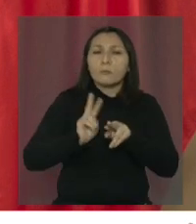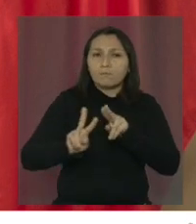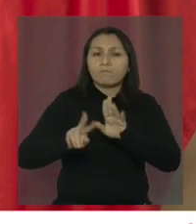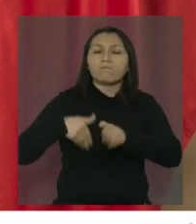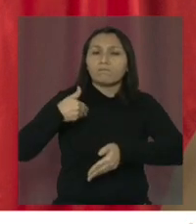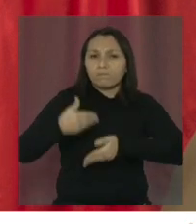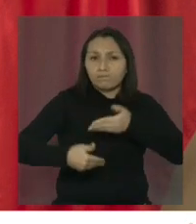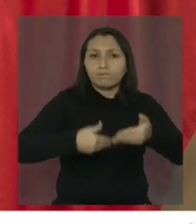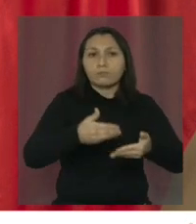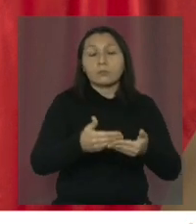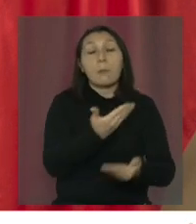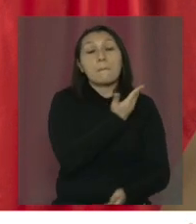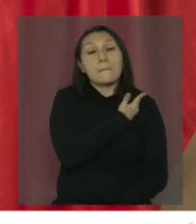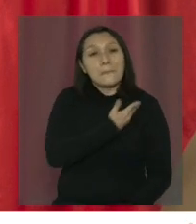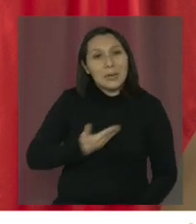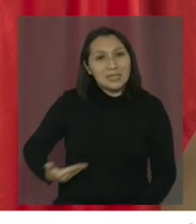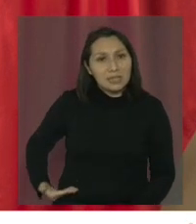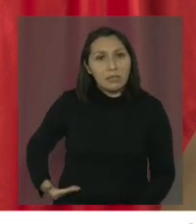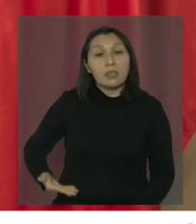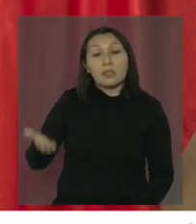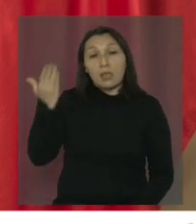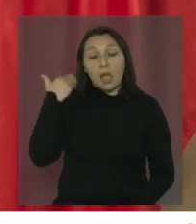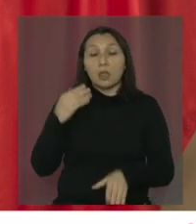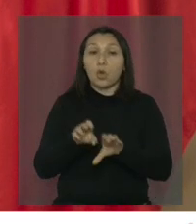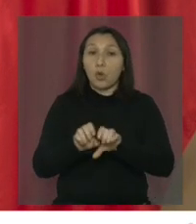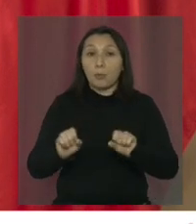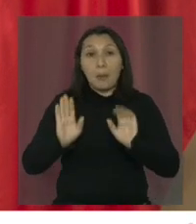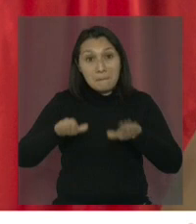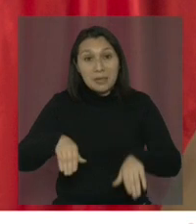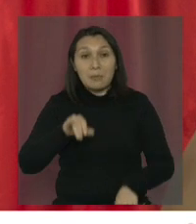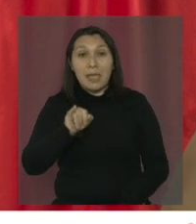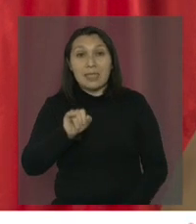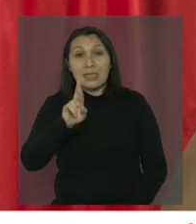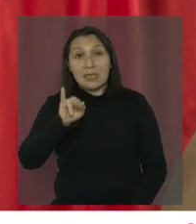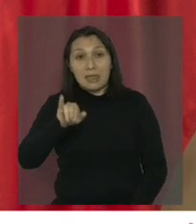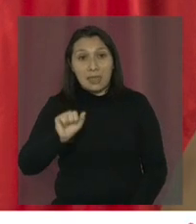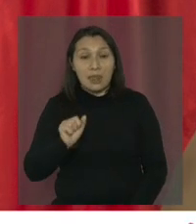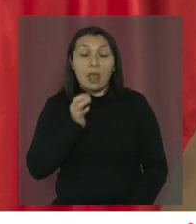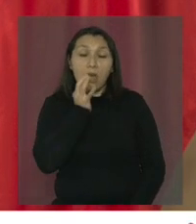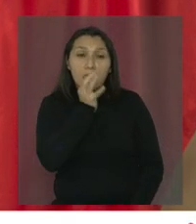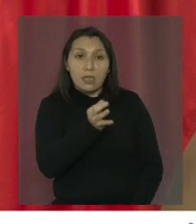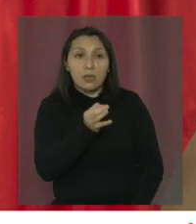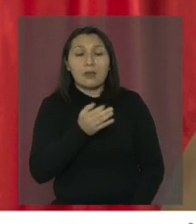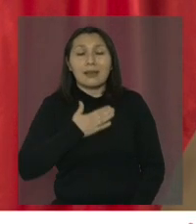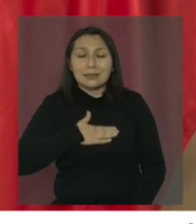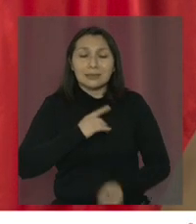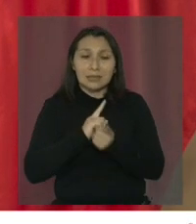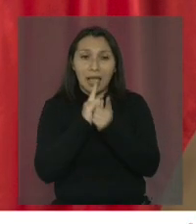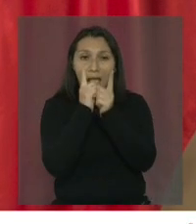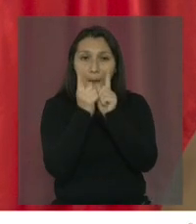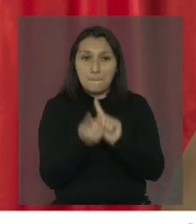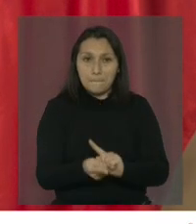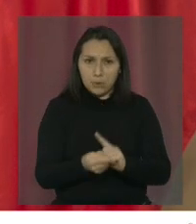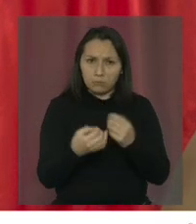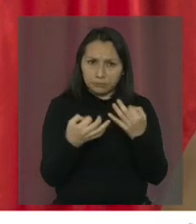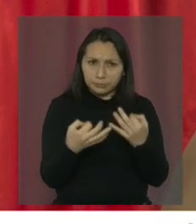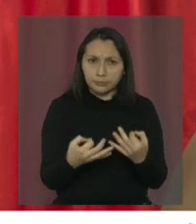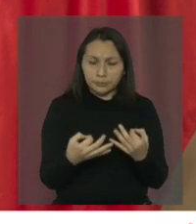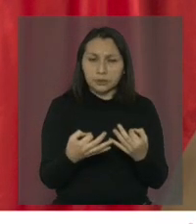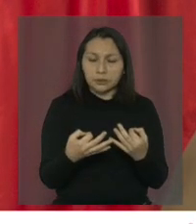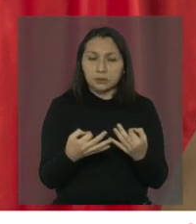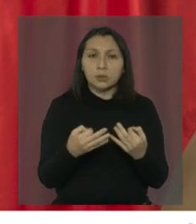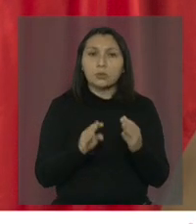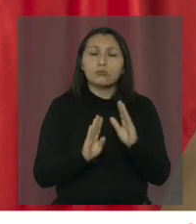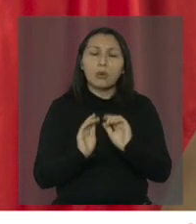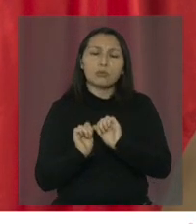lo que el presidente también comprometió y lo que la misma irina ha planteado que un cambio en un cambio concreto de